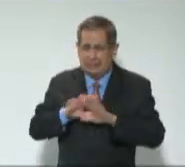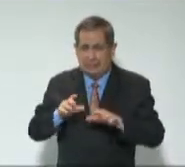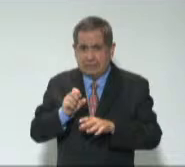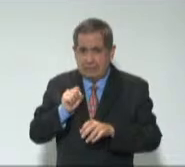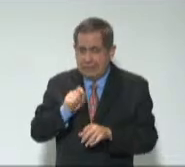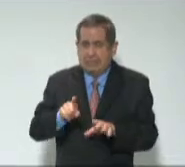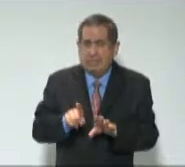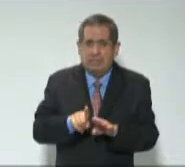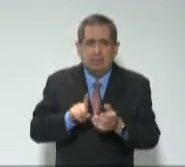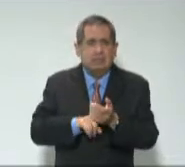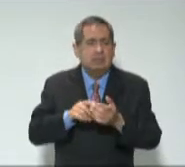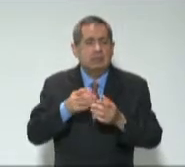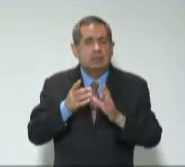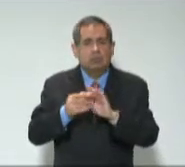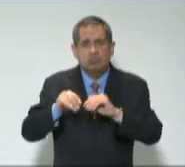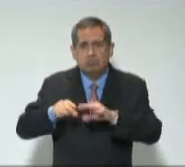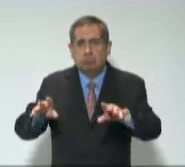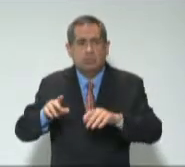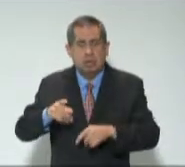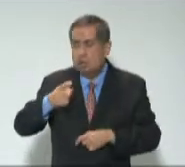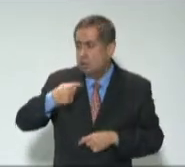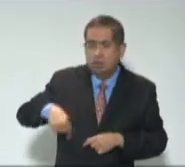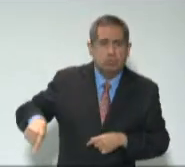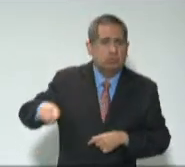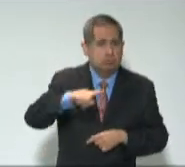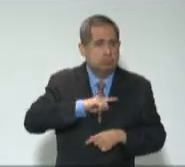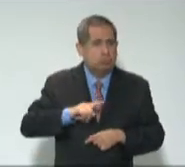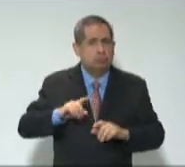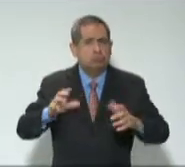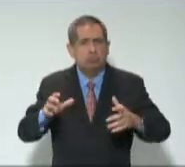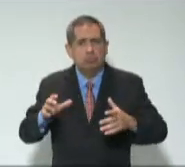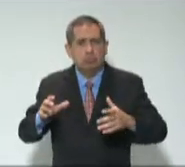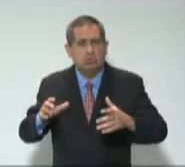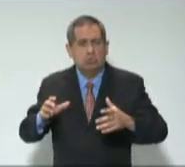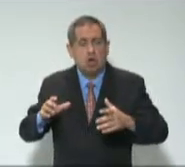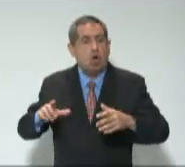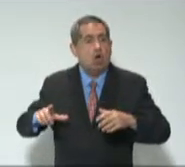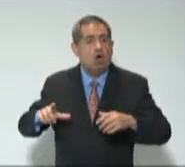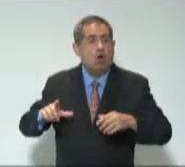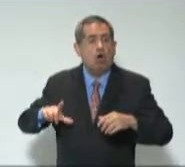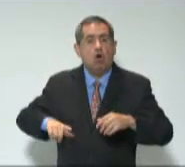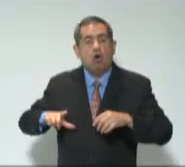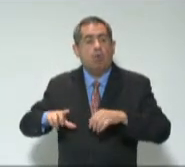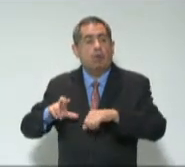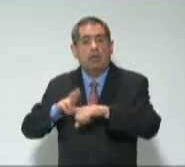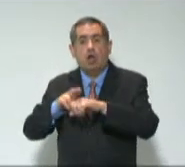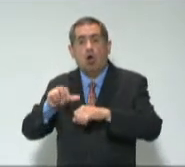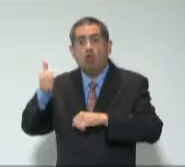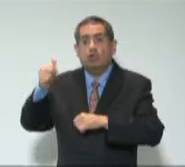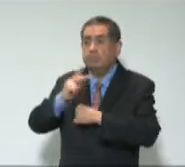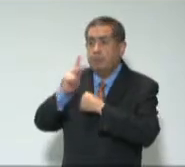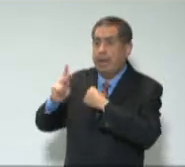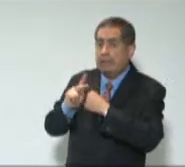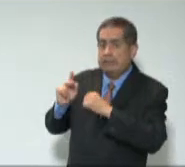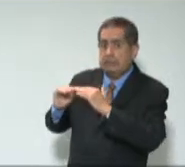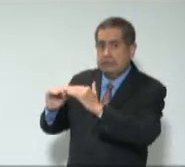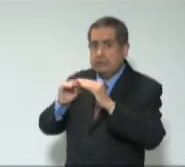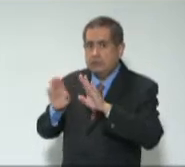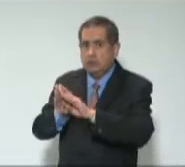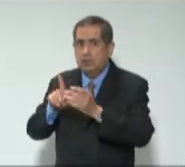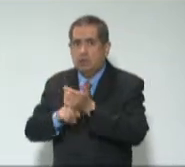tempranamente a sus pares los mandatarios de otras naciones del grupo